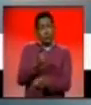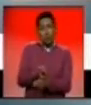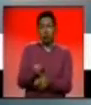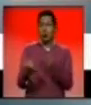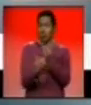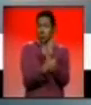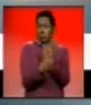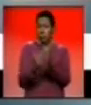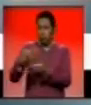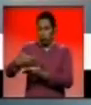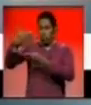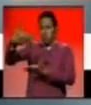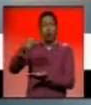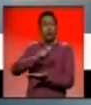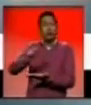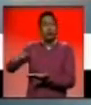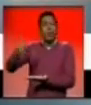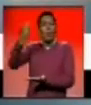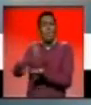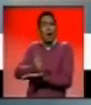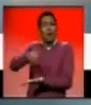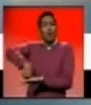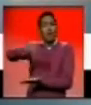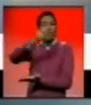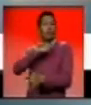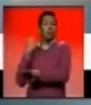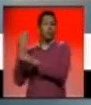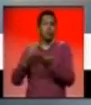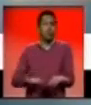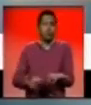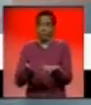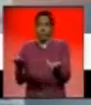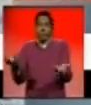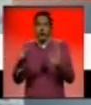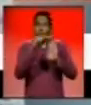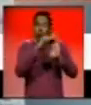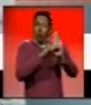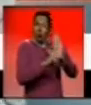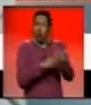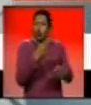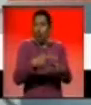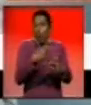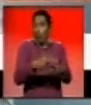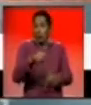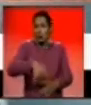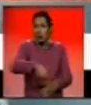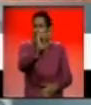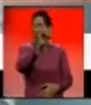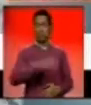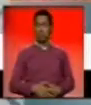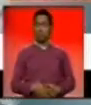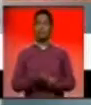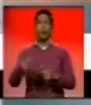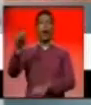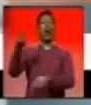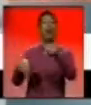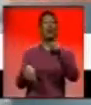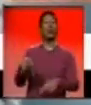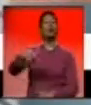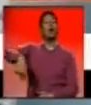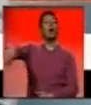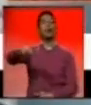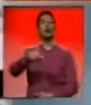estar inscrita a la defunción, son ciudadanos que están empadronados y constan en el registro electoral. Pero lamentablemente vemos algunos actores que inclusive